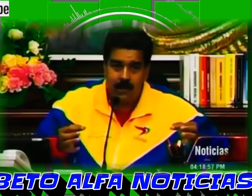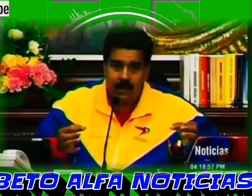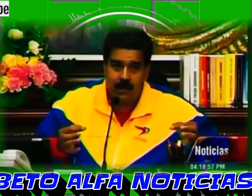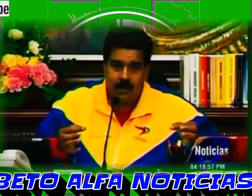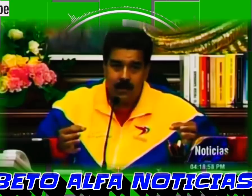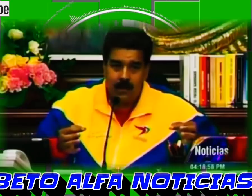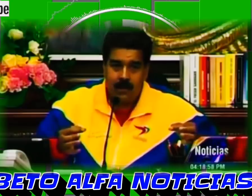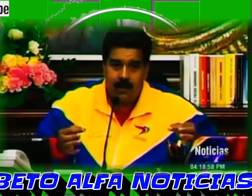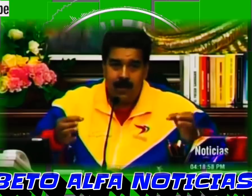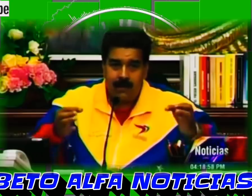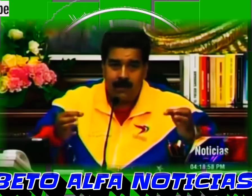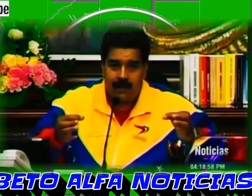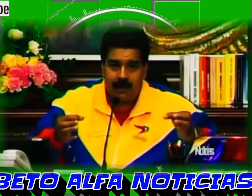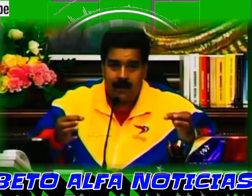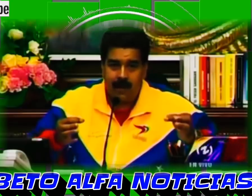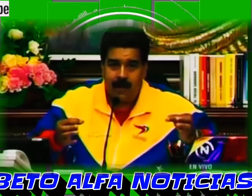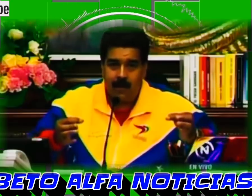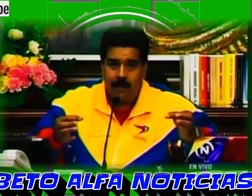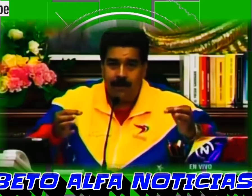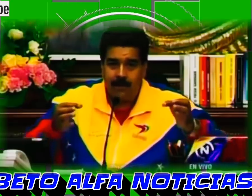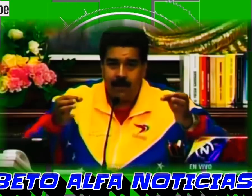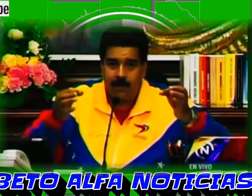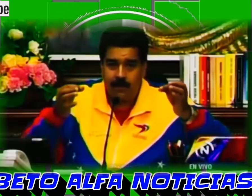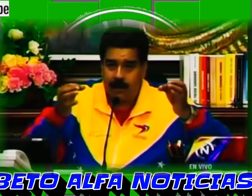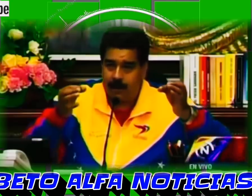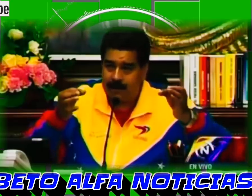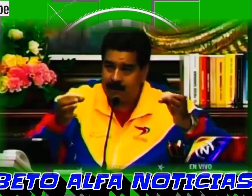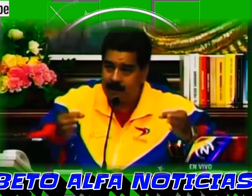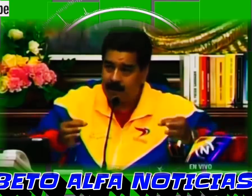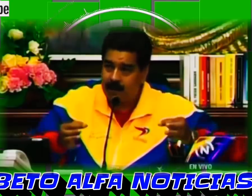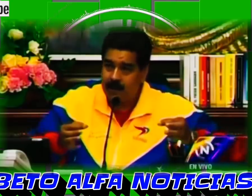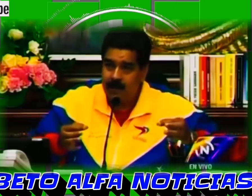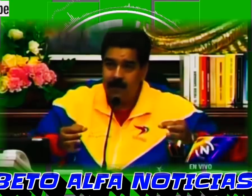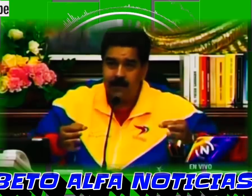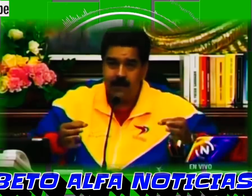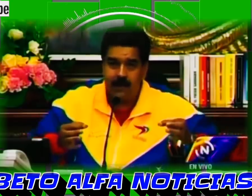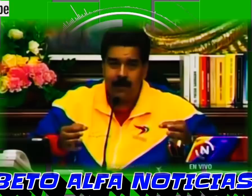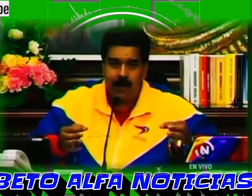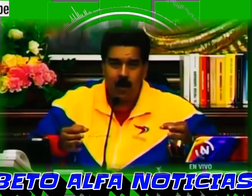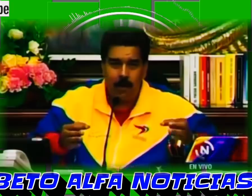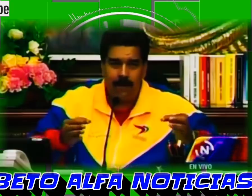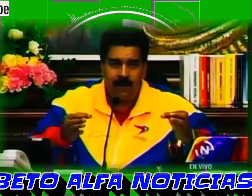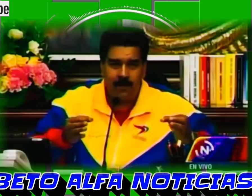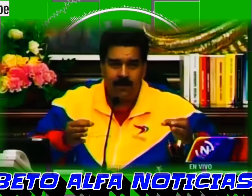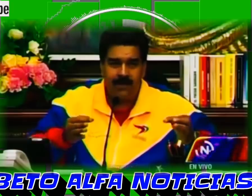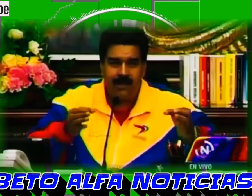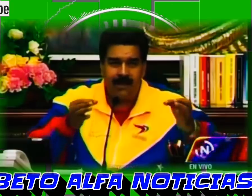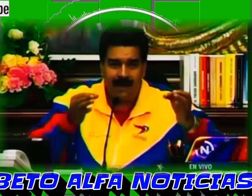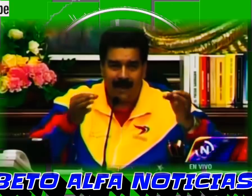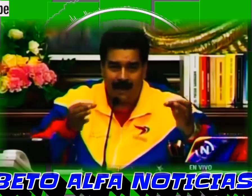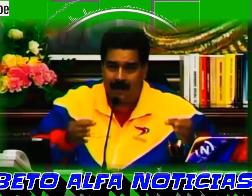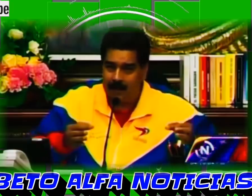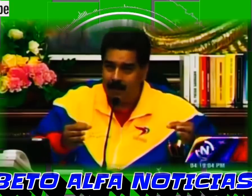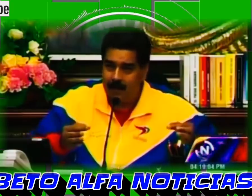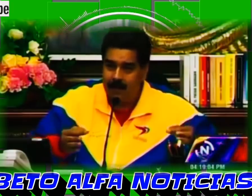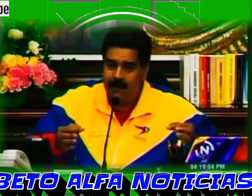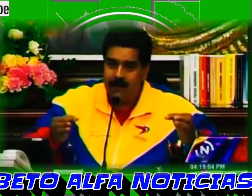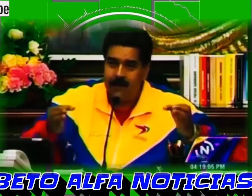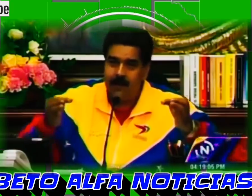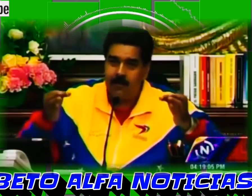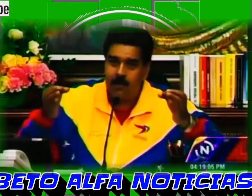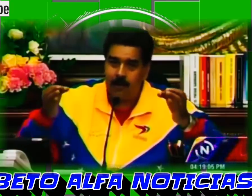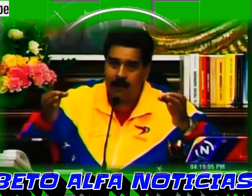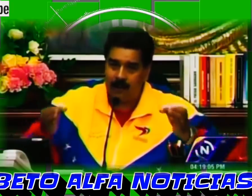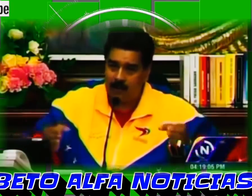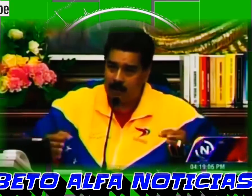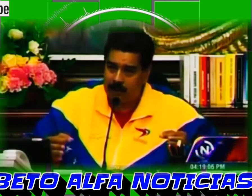social. Irá a atender a los compatriotas con discapacidad, y a atender a los compatriotas que están en la calle, y